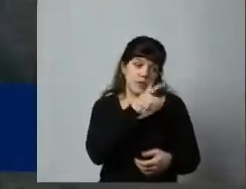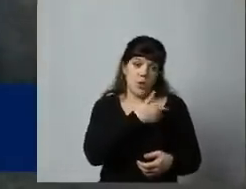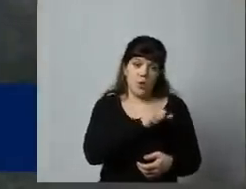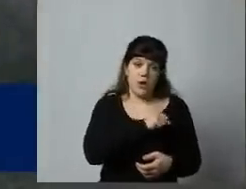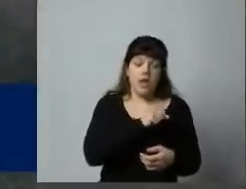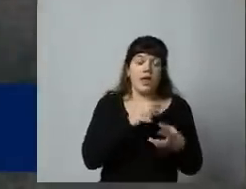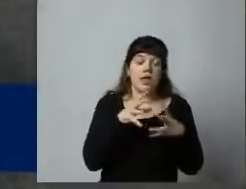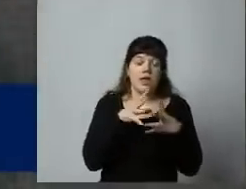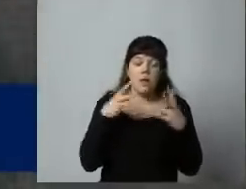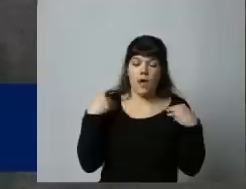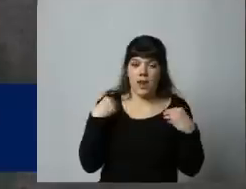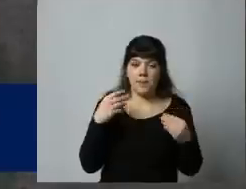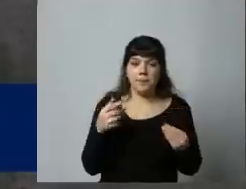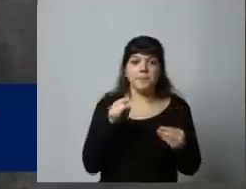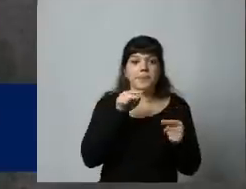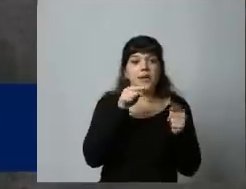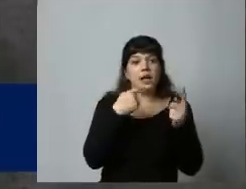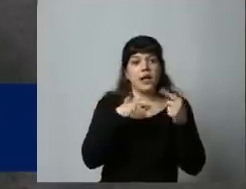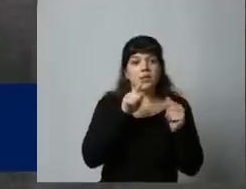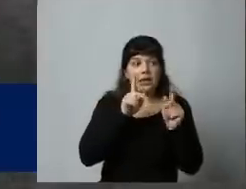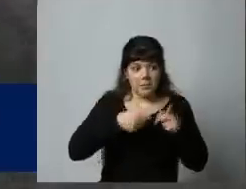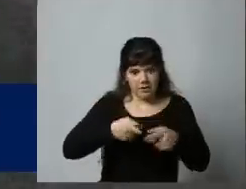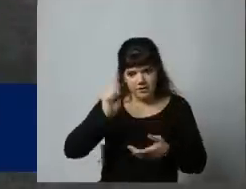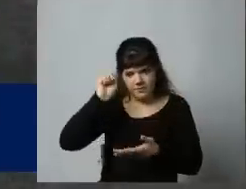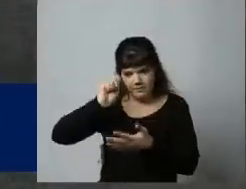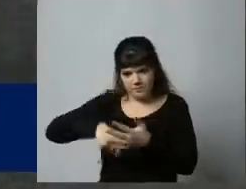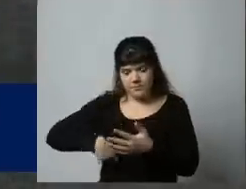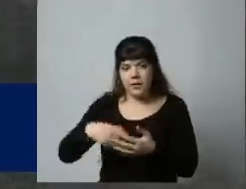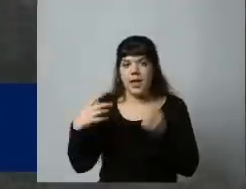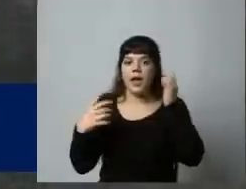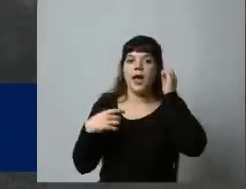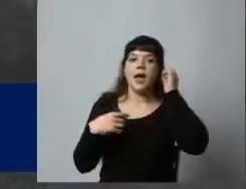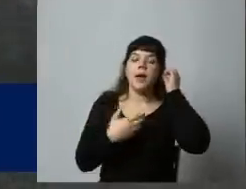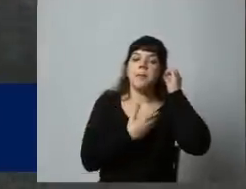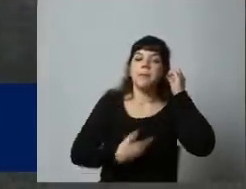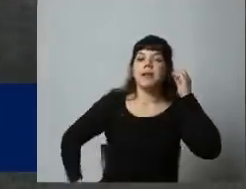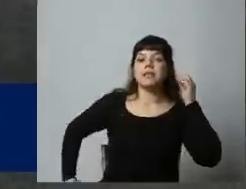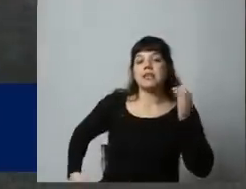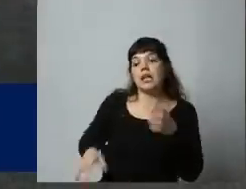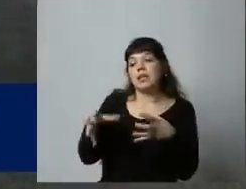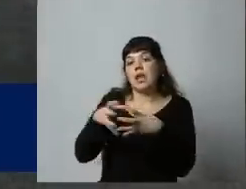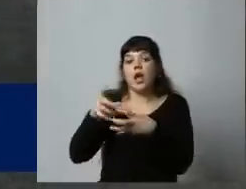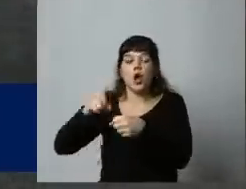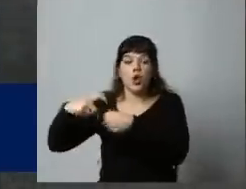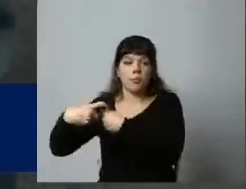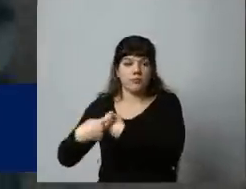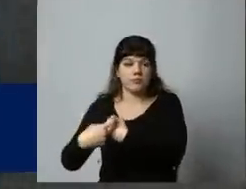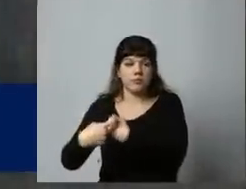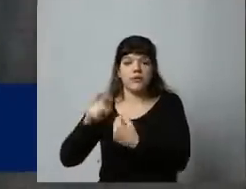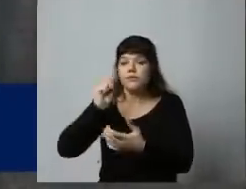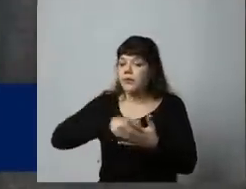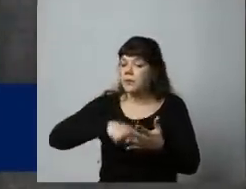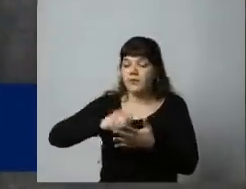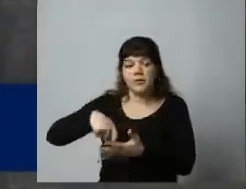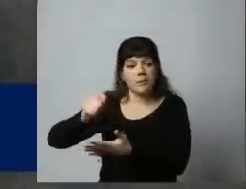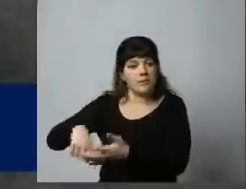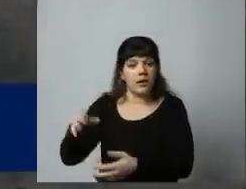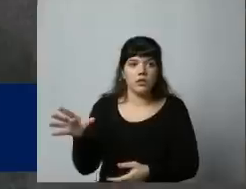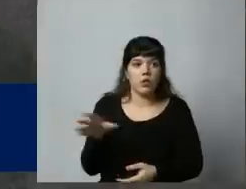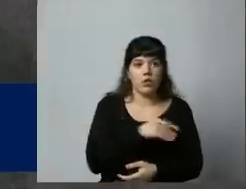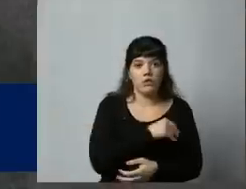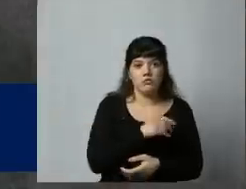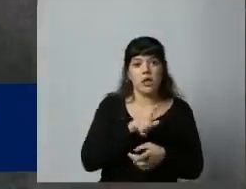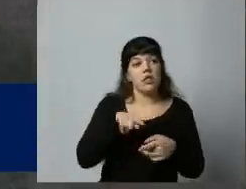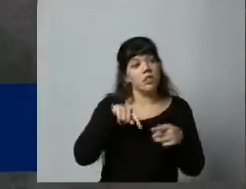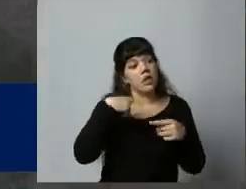La Firma el presidente de comisión de fomento un representante de la comunidad la firma la directora va y se presenta